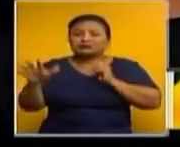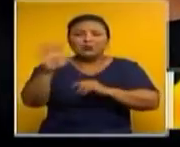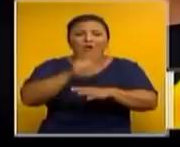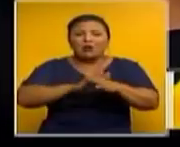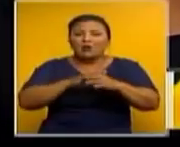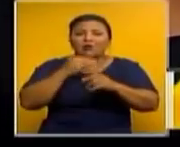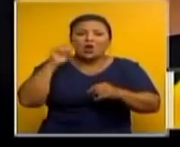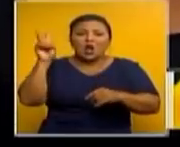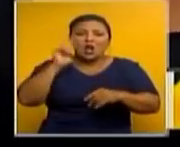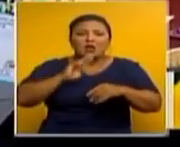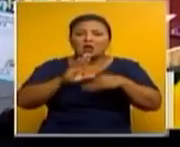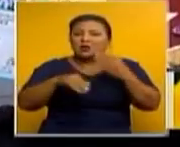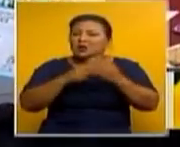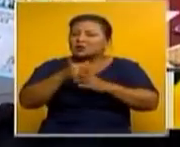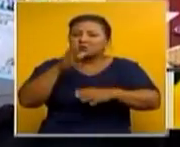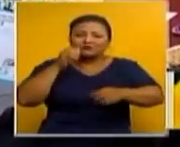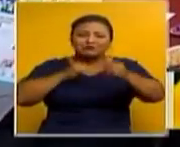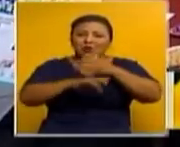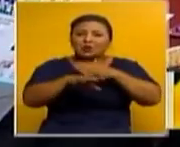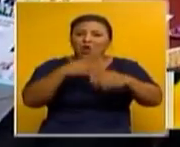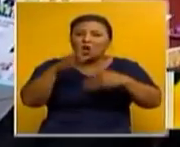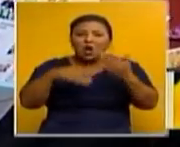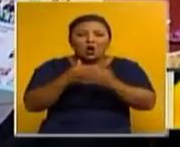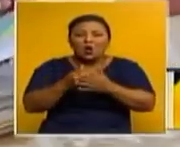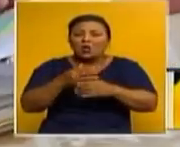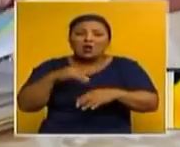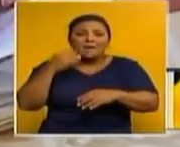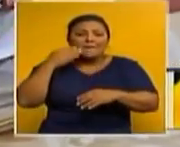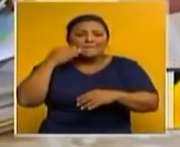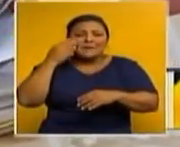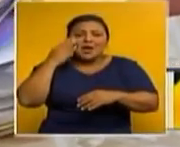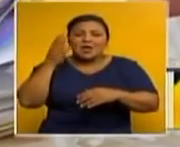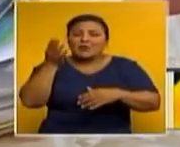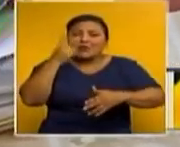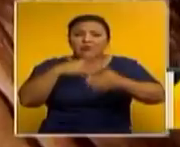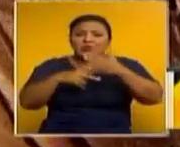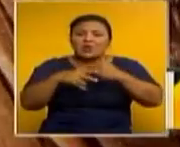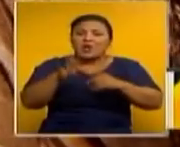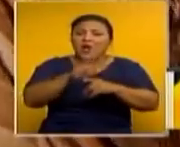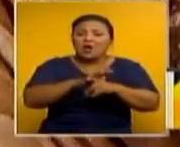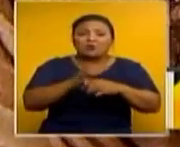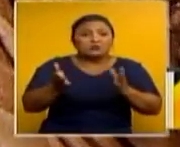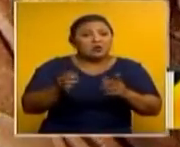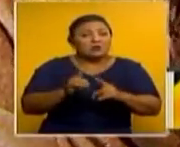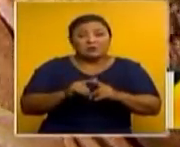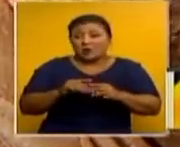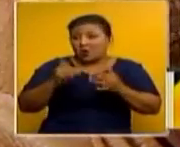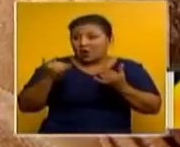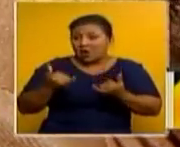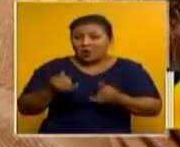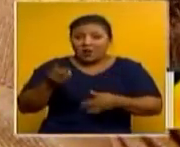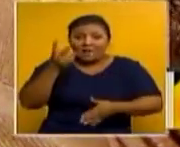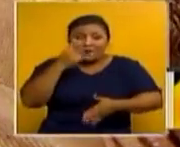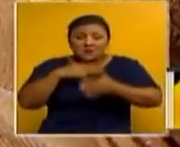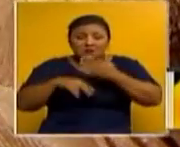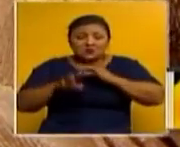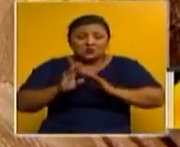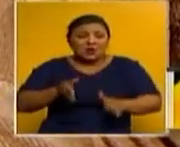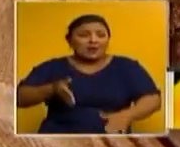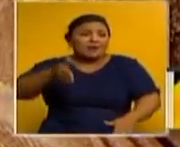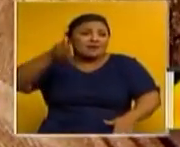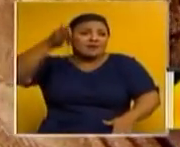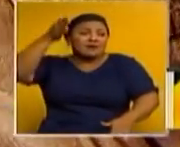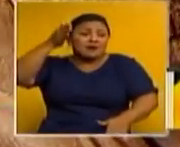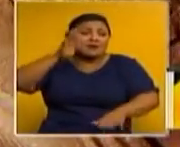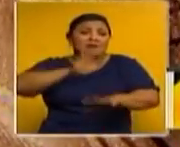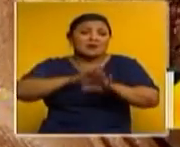sobrevivientes de violencia sexual en su infancia y madres de niñas víctimas de abuso sexual. Mis hijos ahora están ya grandes, ya